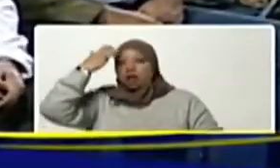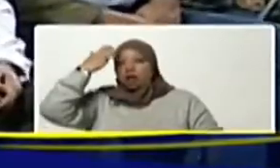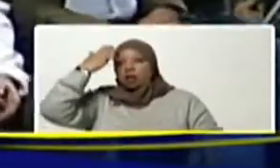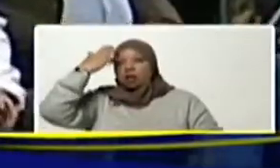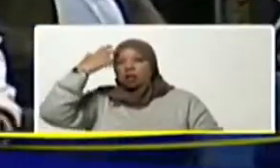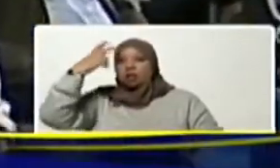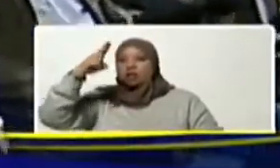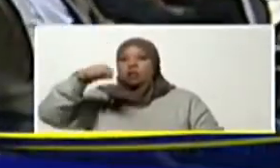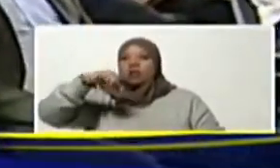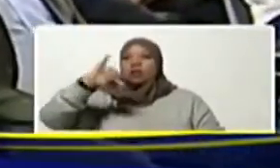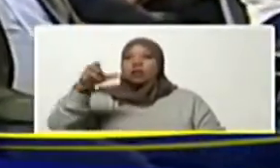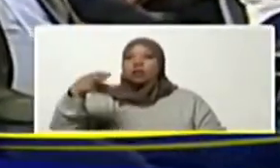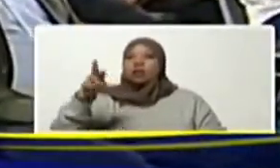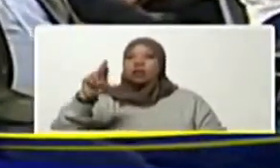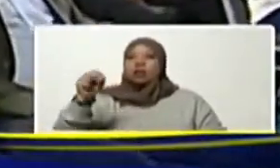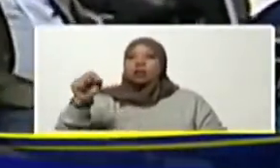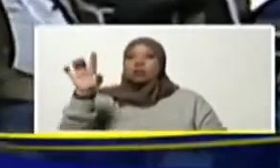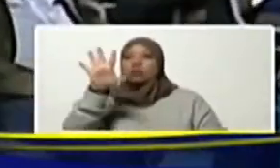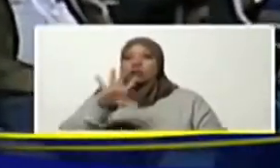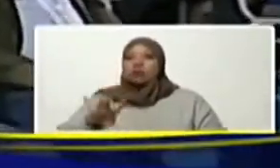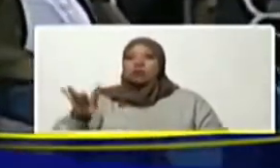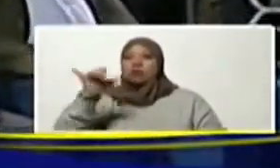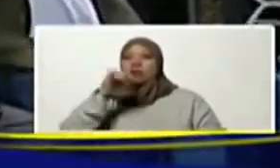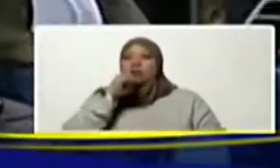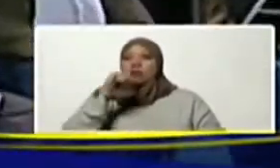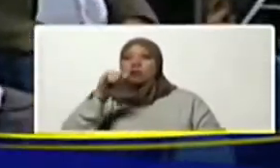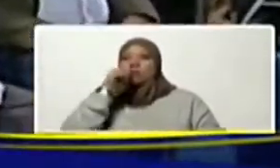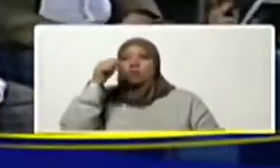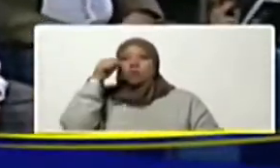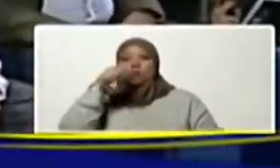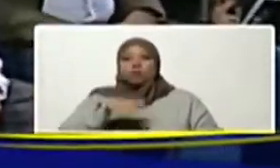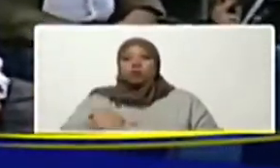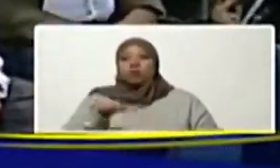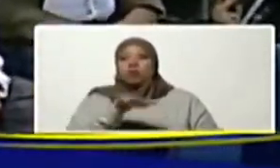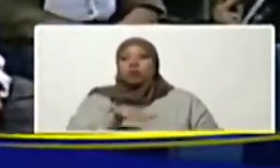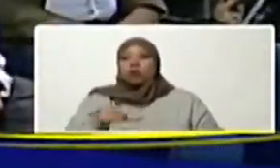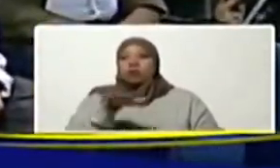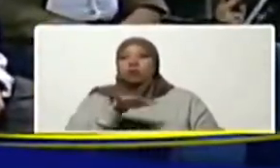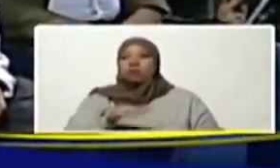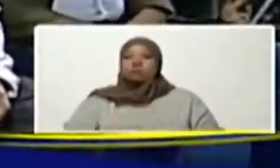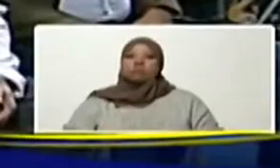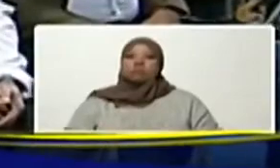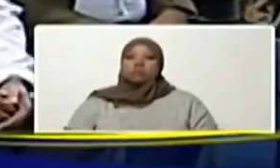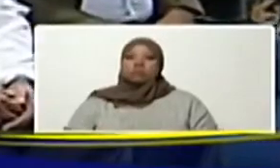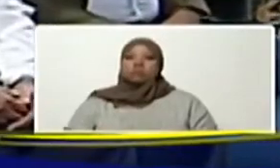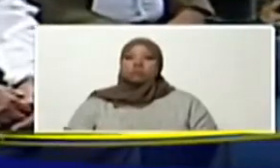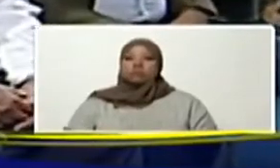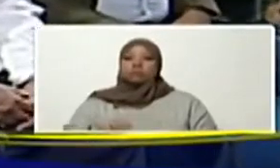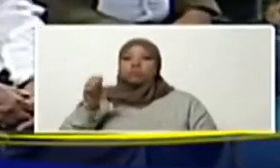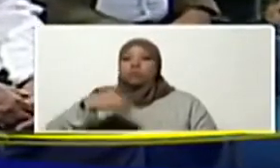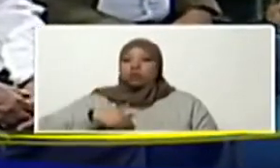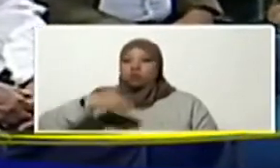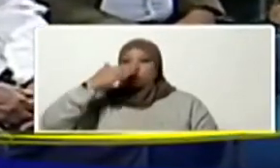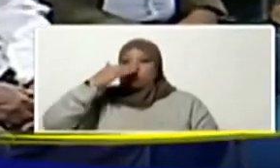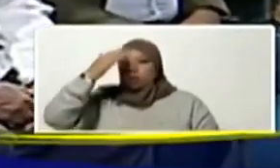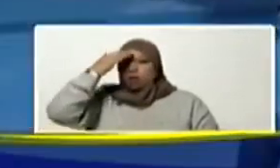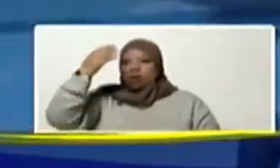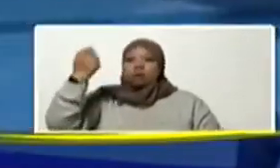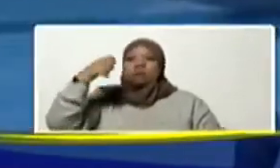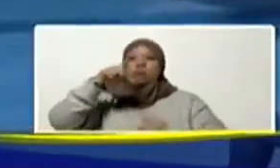República Argelina Democrática y Popular, nuestra querida Argelia, de la República Árabe